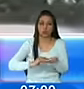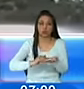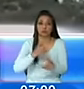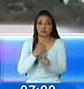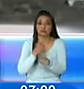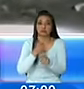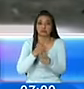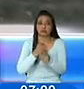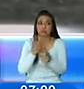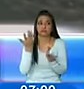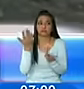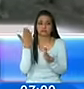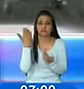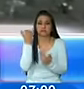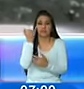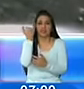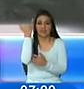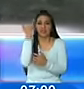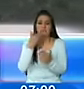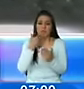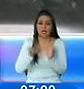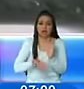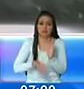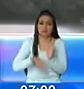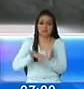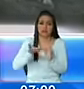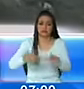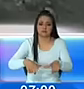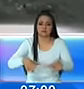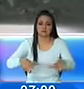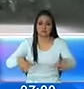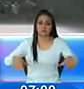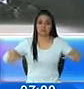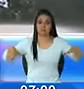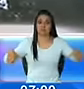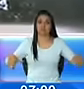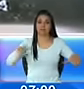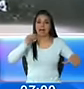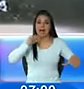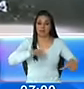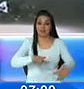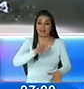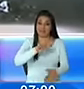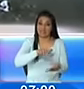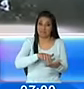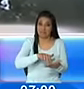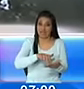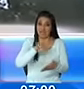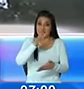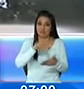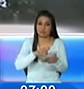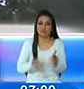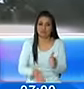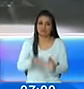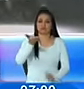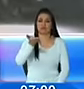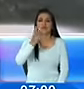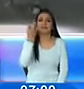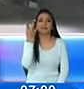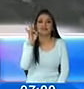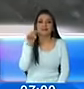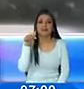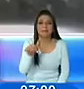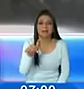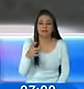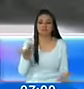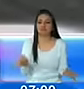eso como 400% más, el almacenamiento sube de 3.000 metros cúbicos a 17.000 metros cúbicos,